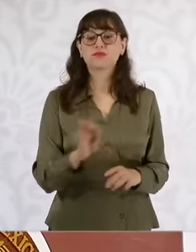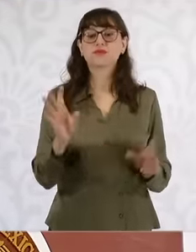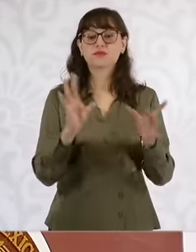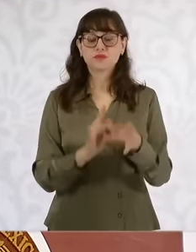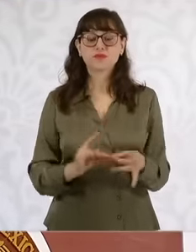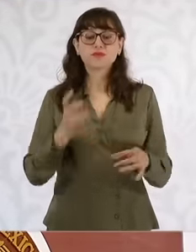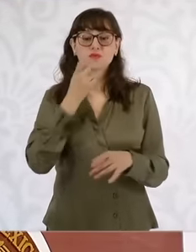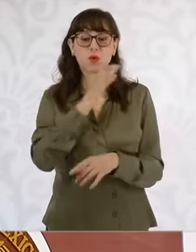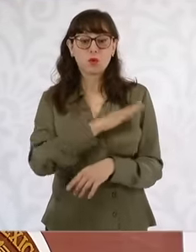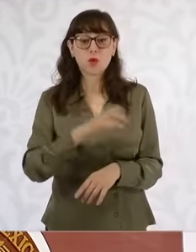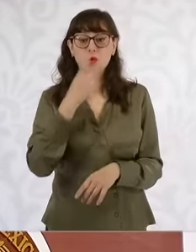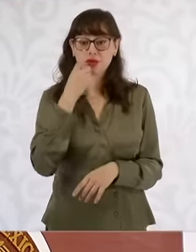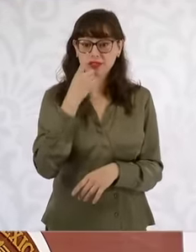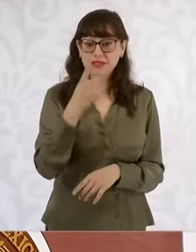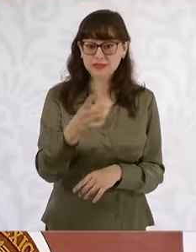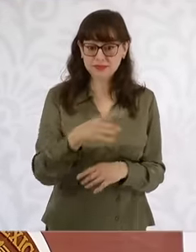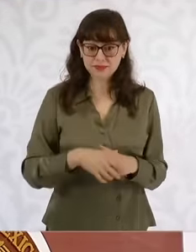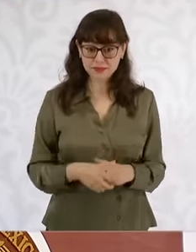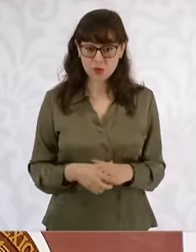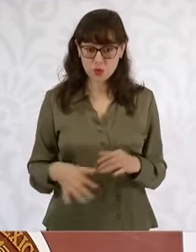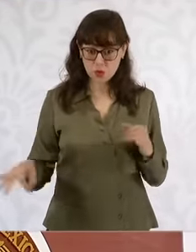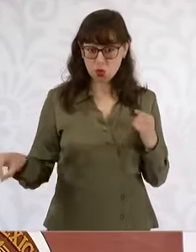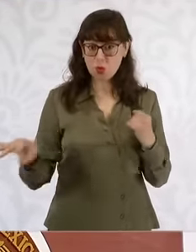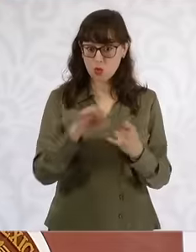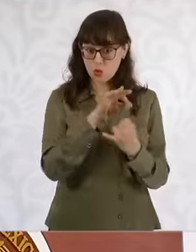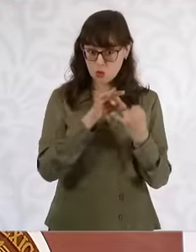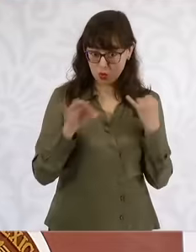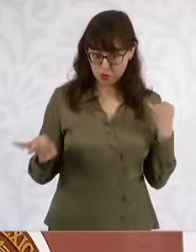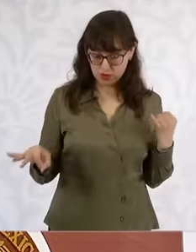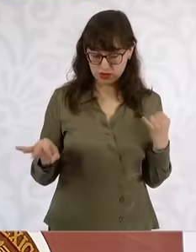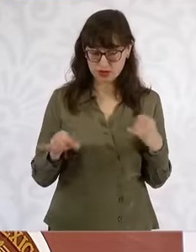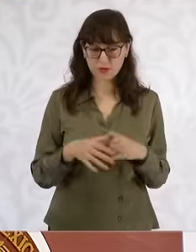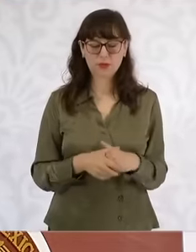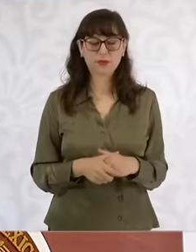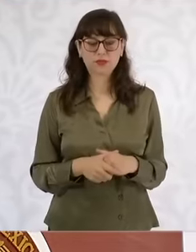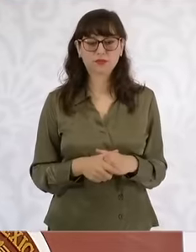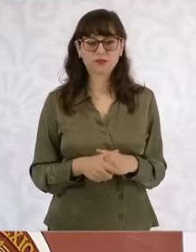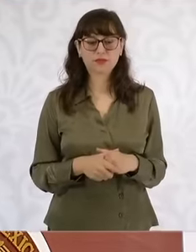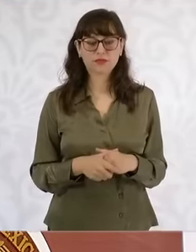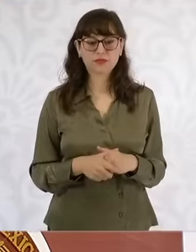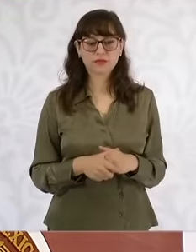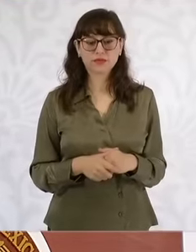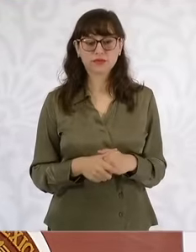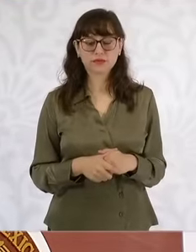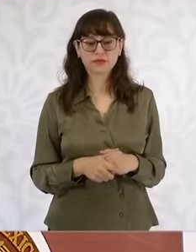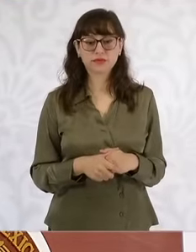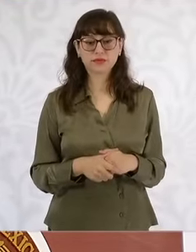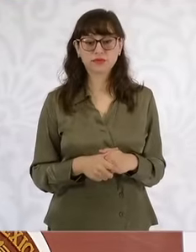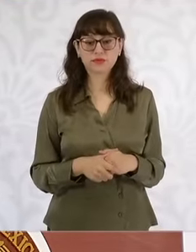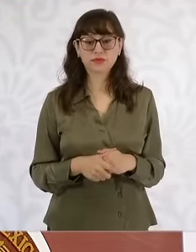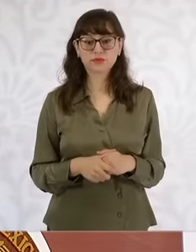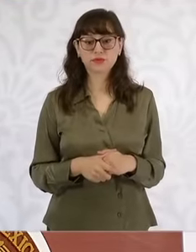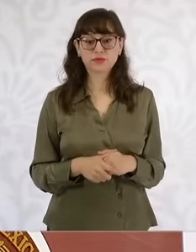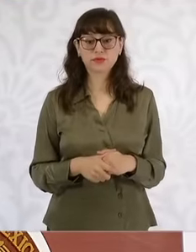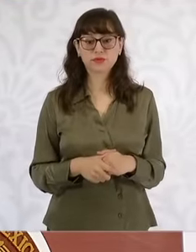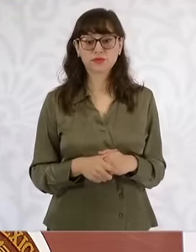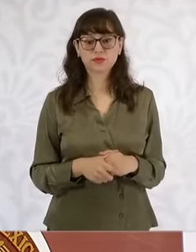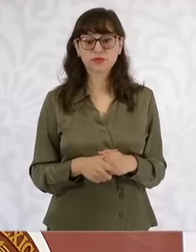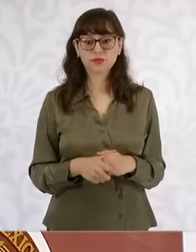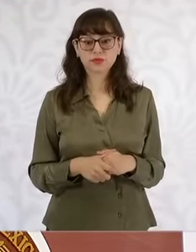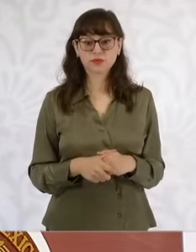participantes. Finalmente, el otro elemento que será importante es una iniciativa que